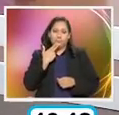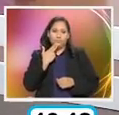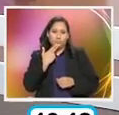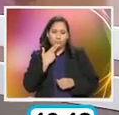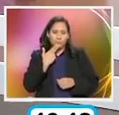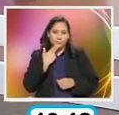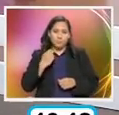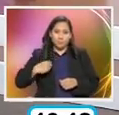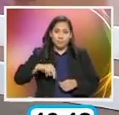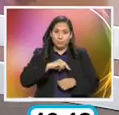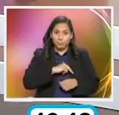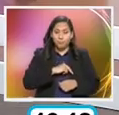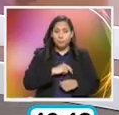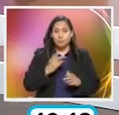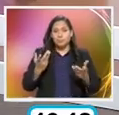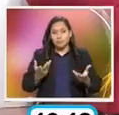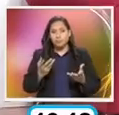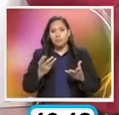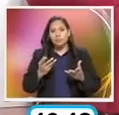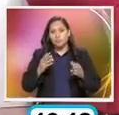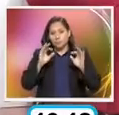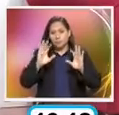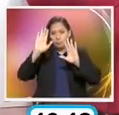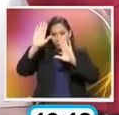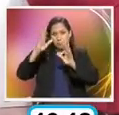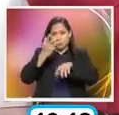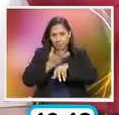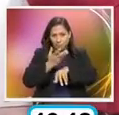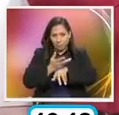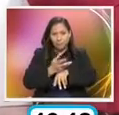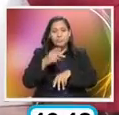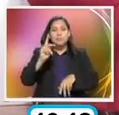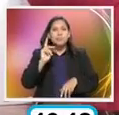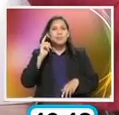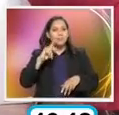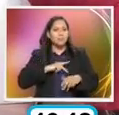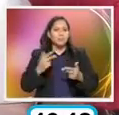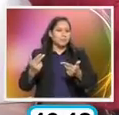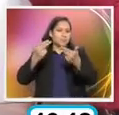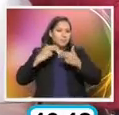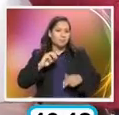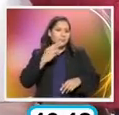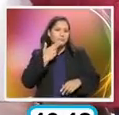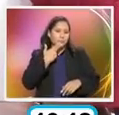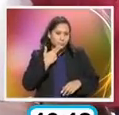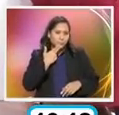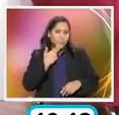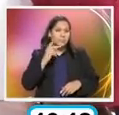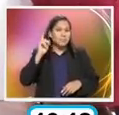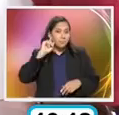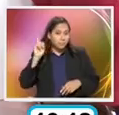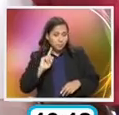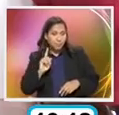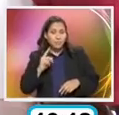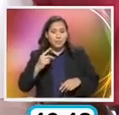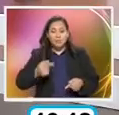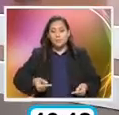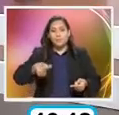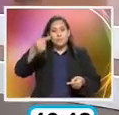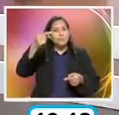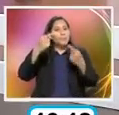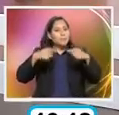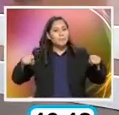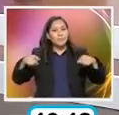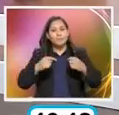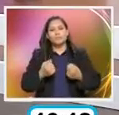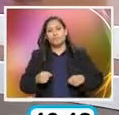Nosotros somos, radicamos en Estados Unidos, pero las raíces de nosotros pues son de Chihuahua y compadres de Zacatecas. Nosotros crecimos con ese tipo de